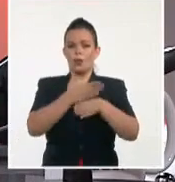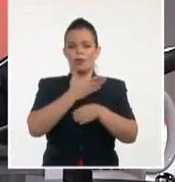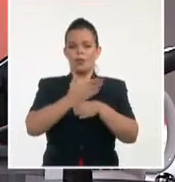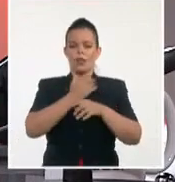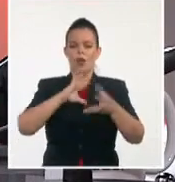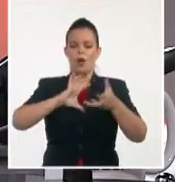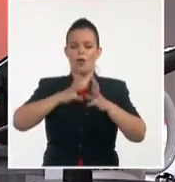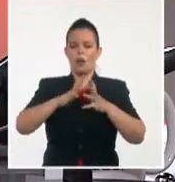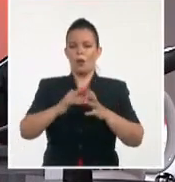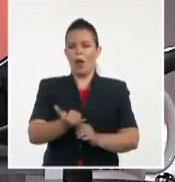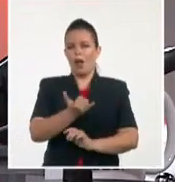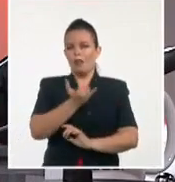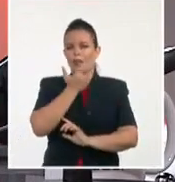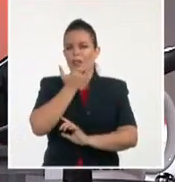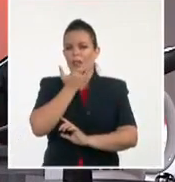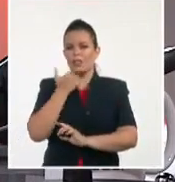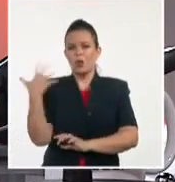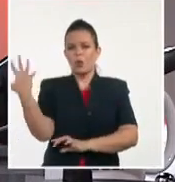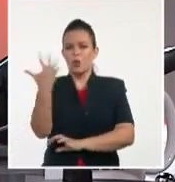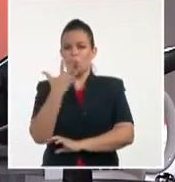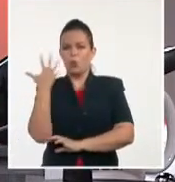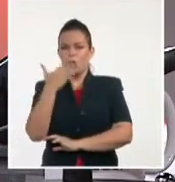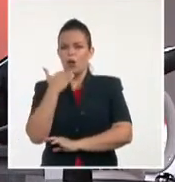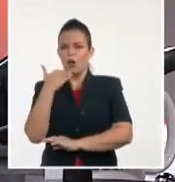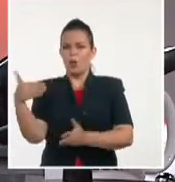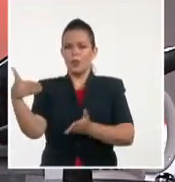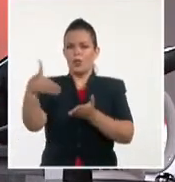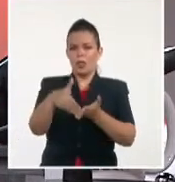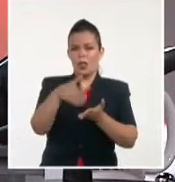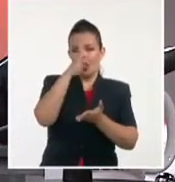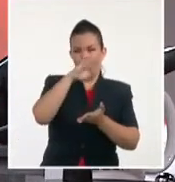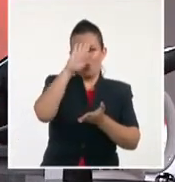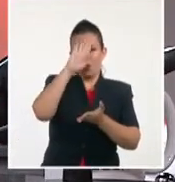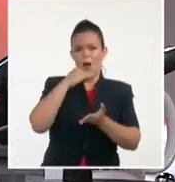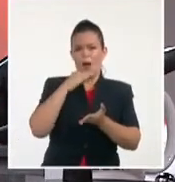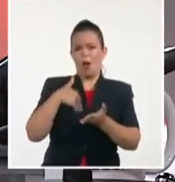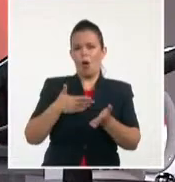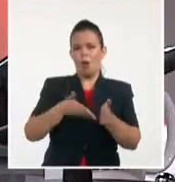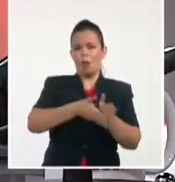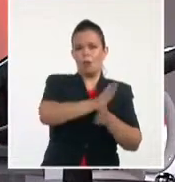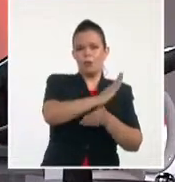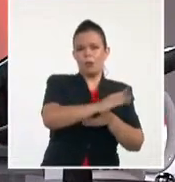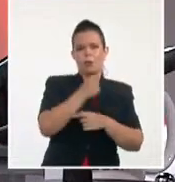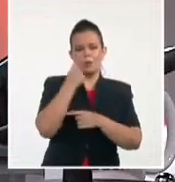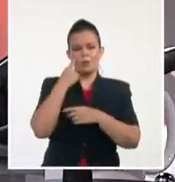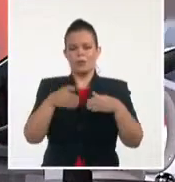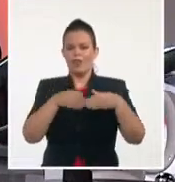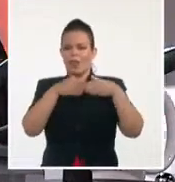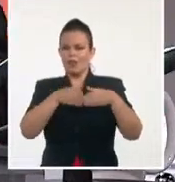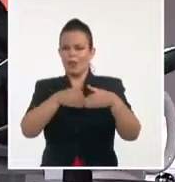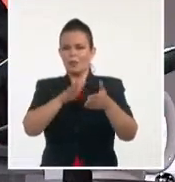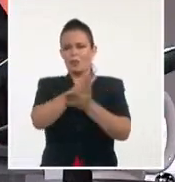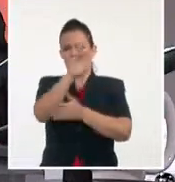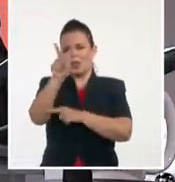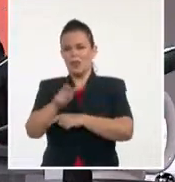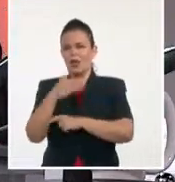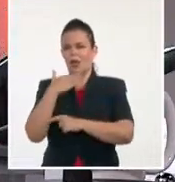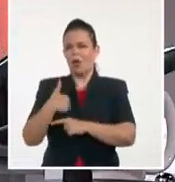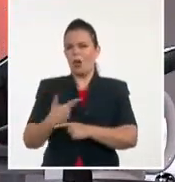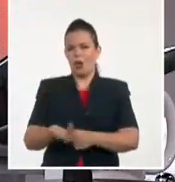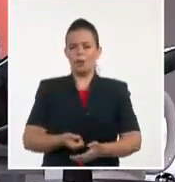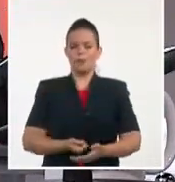por dónde salió Elsa en el territorio nacional. Vayamos a Granma y a Mayabeque para tener detalles de estos dos